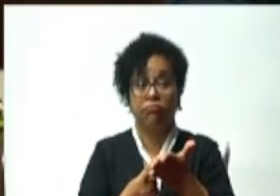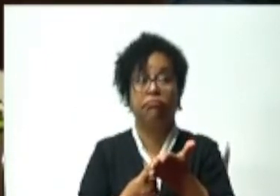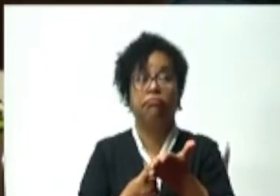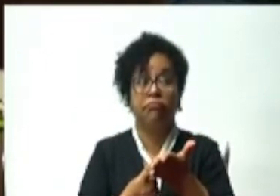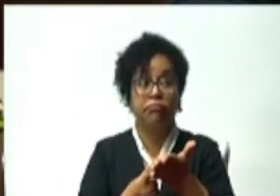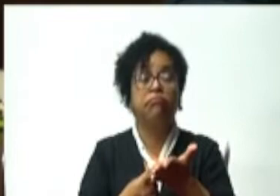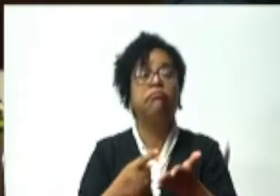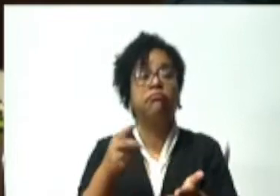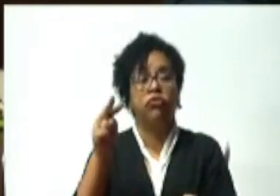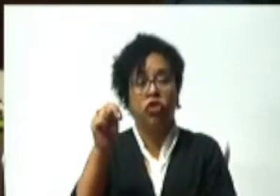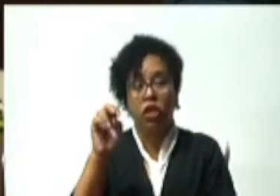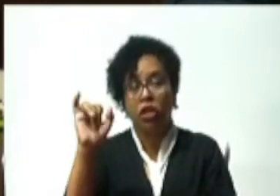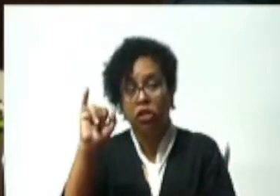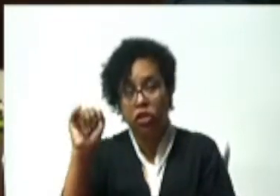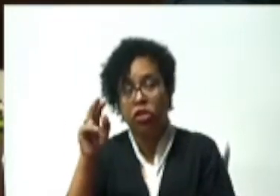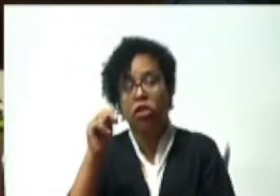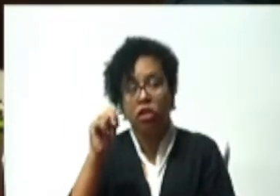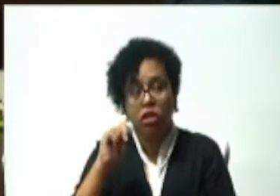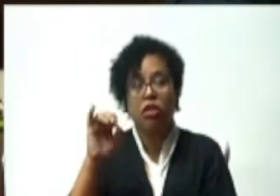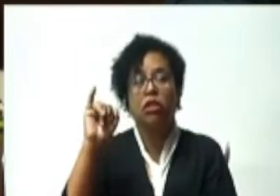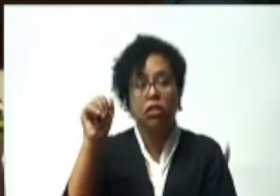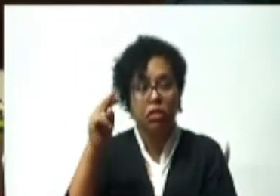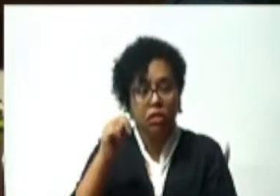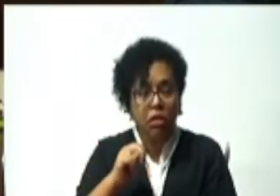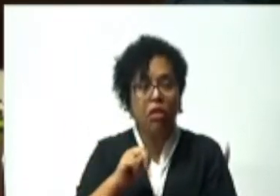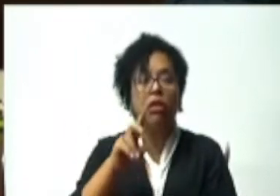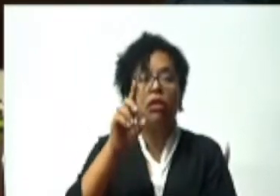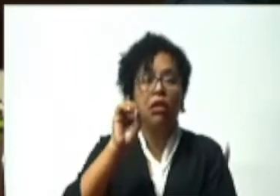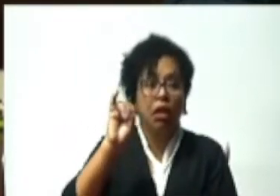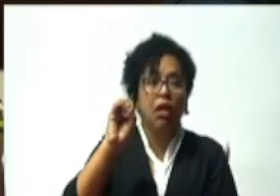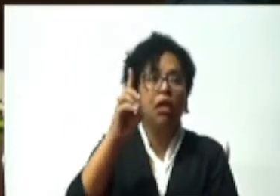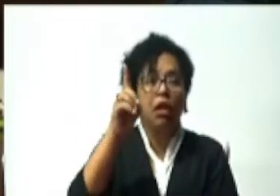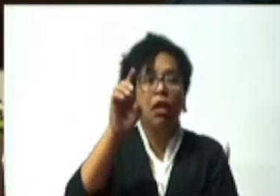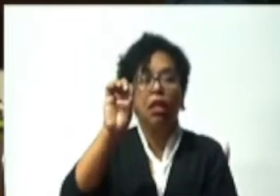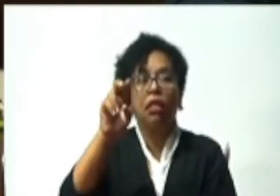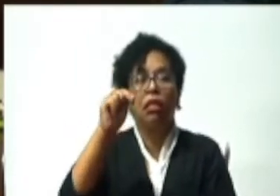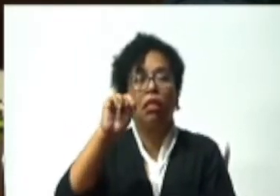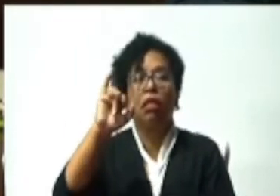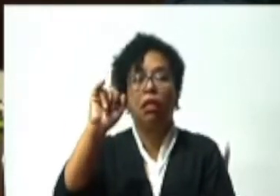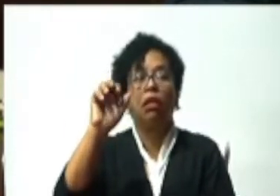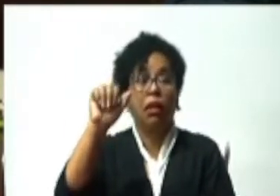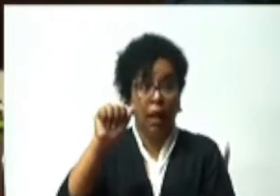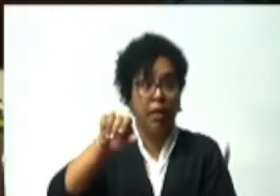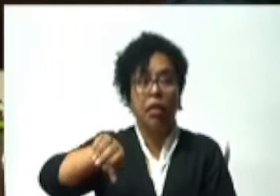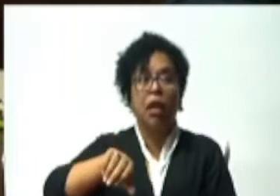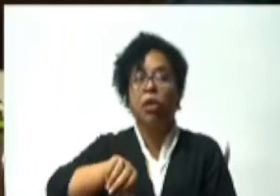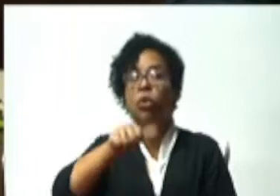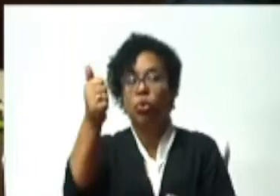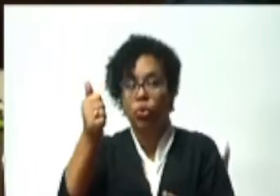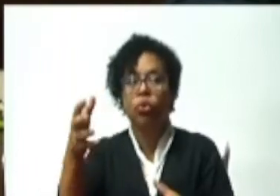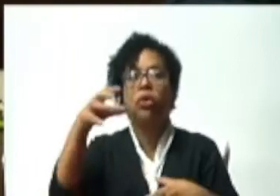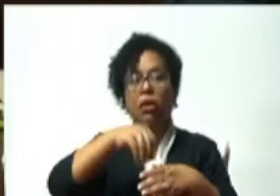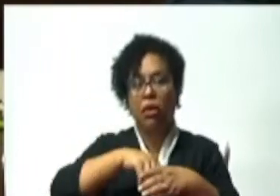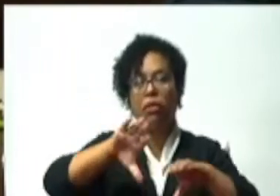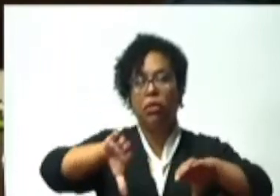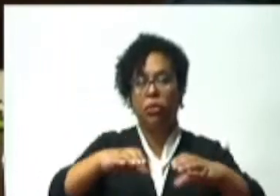y Denia y a los demás miembros de la Comisión de Educación, por ahí está la